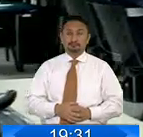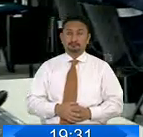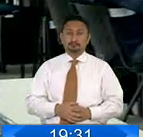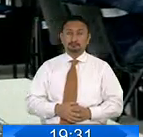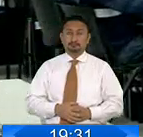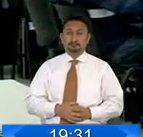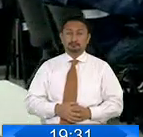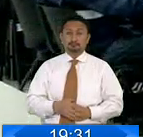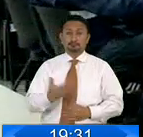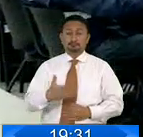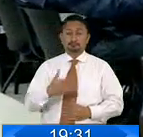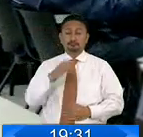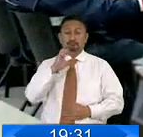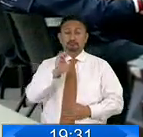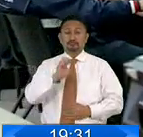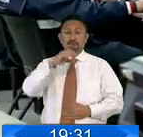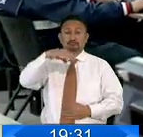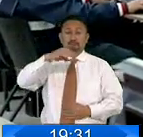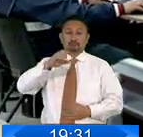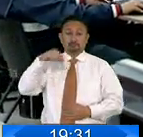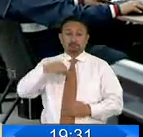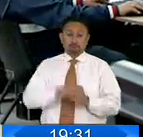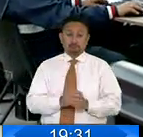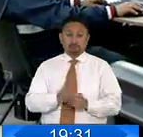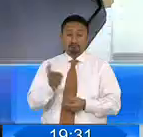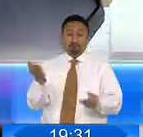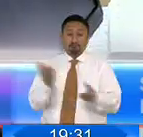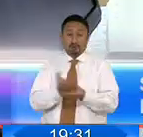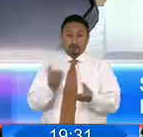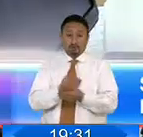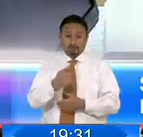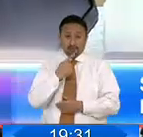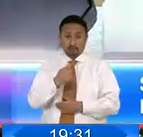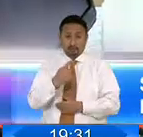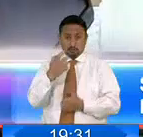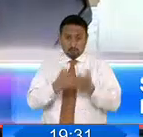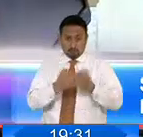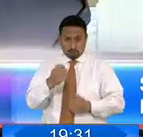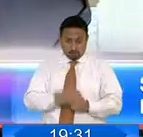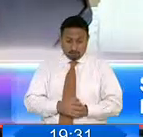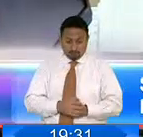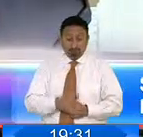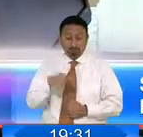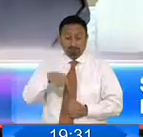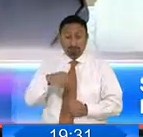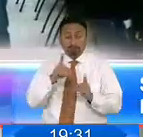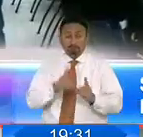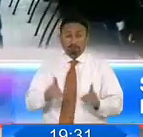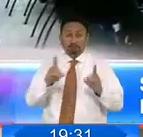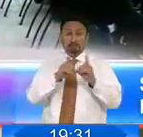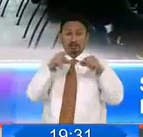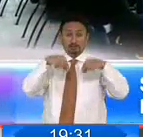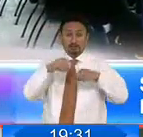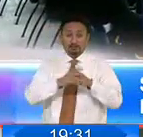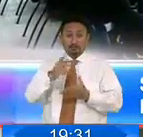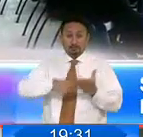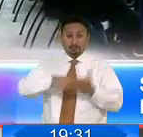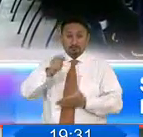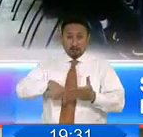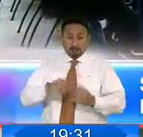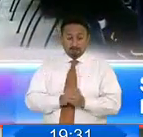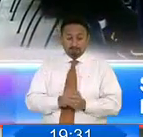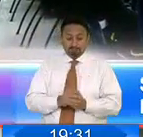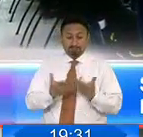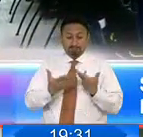una vez que el consejo nacional electoral reproceso las actas declaradas como inconsistentes tanto numéricamente como por firmas y